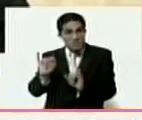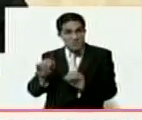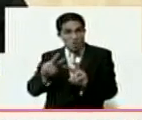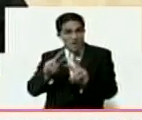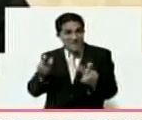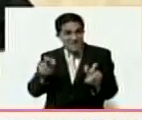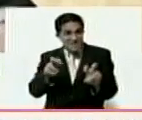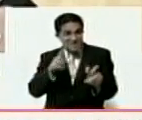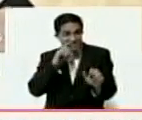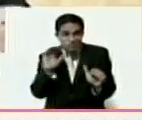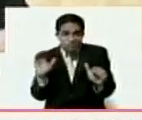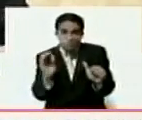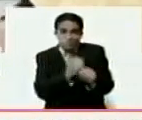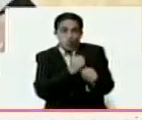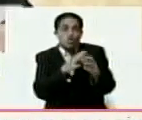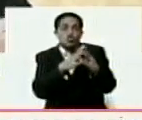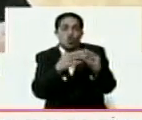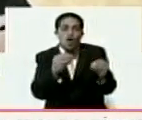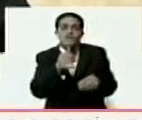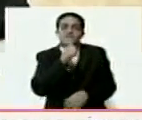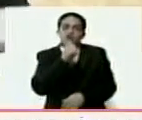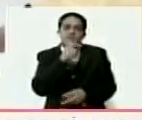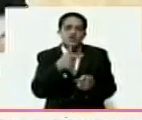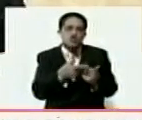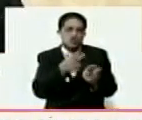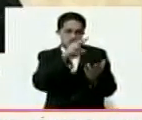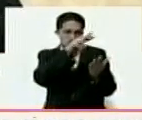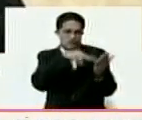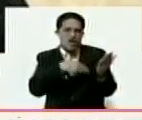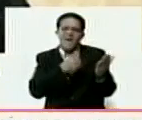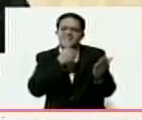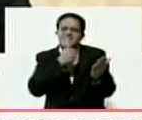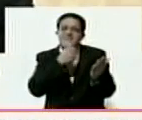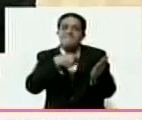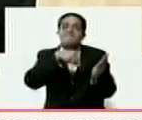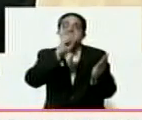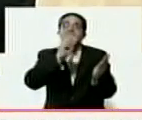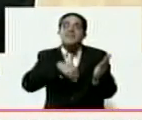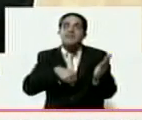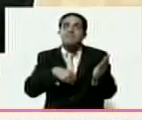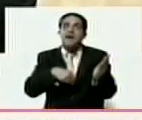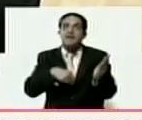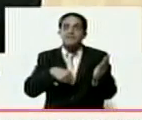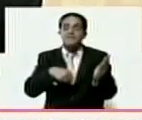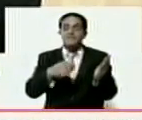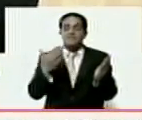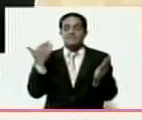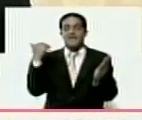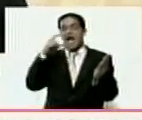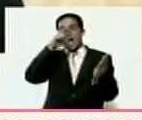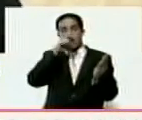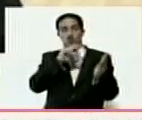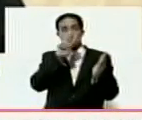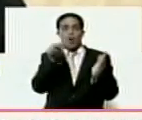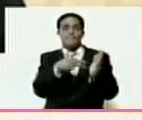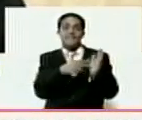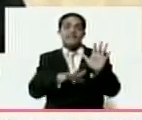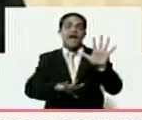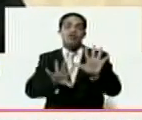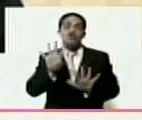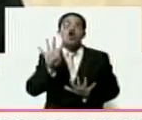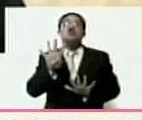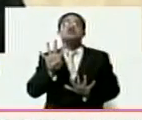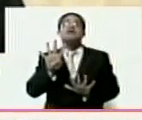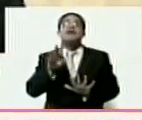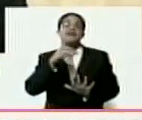información, vean quiénes firmaron la orden ejecutiva del año 2014 que renueva el